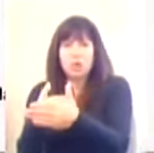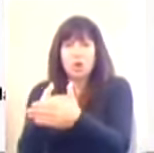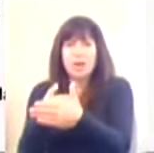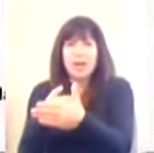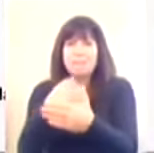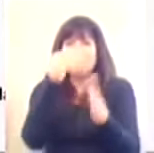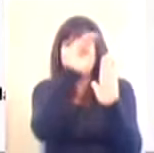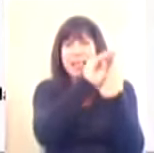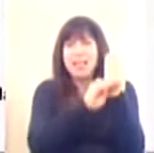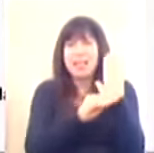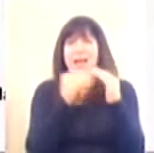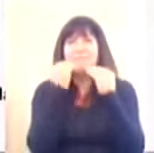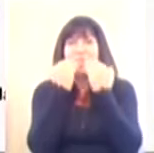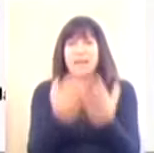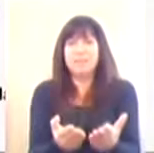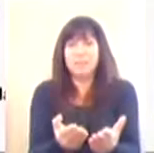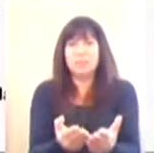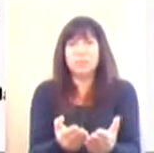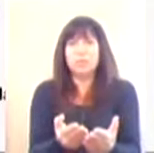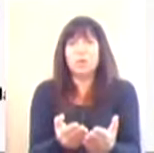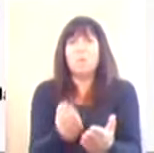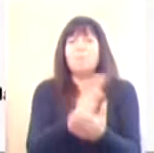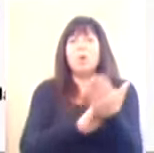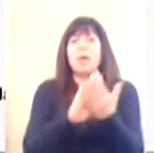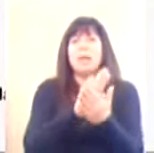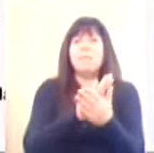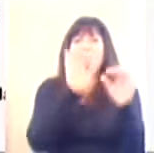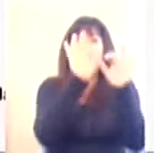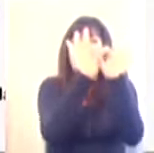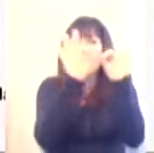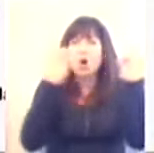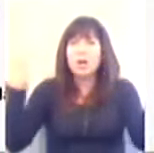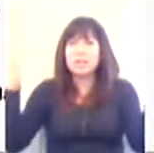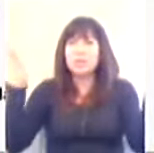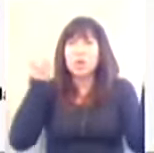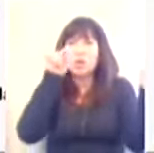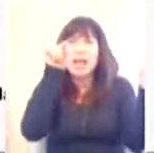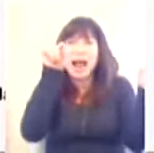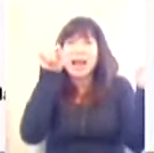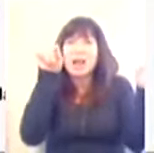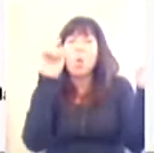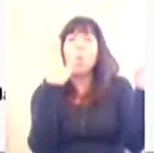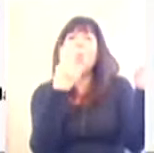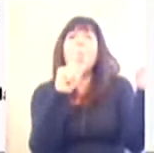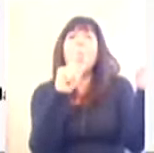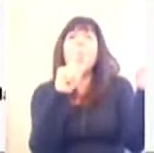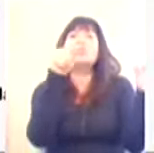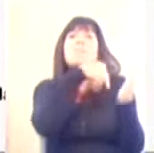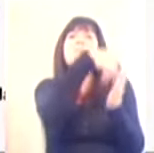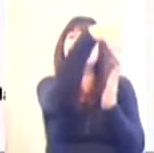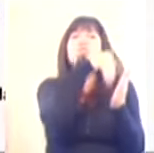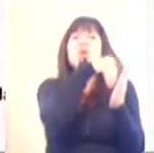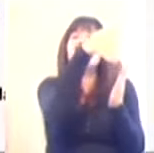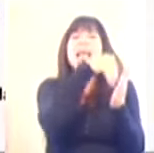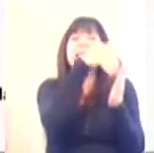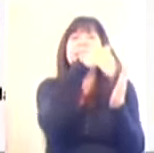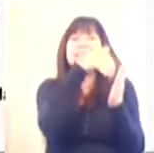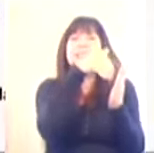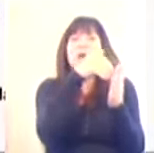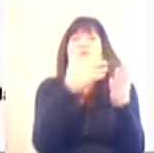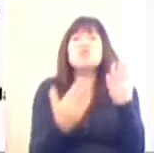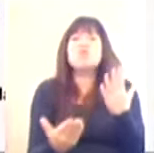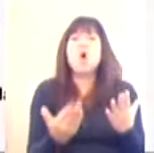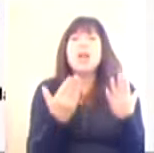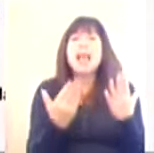más beneficiosas. Lo que hay en el eje horizontal es la cantidad de millones de toneladas de CO2